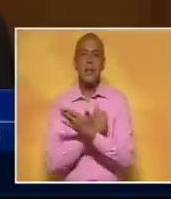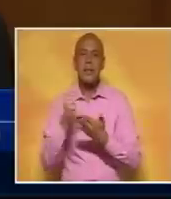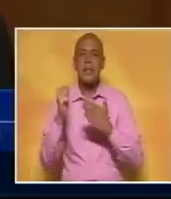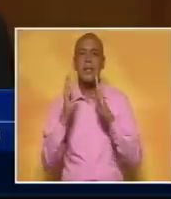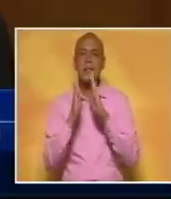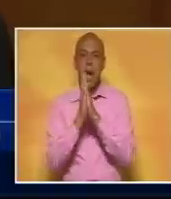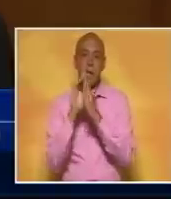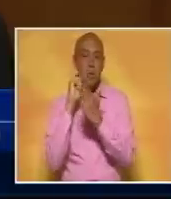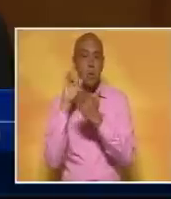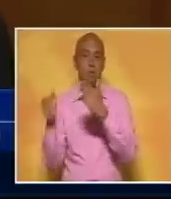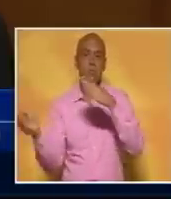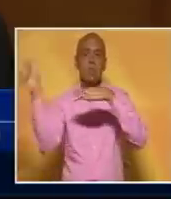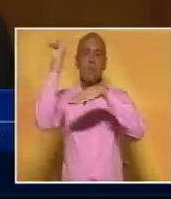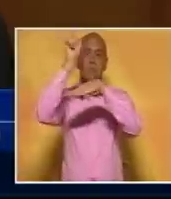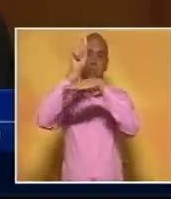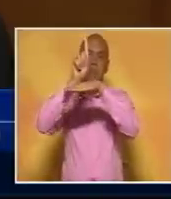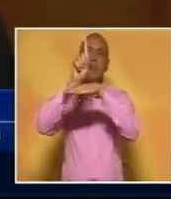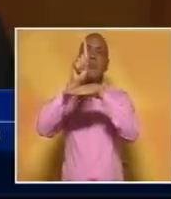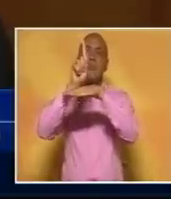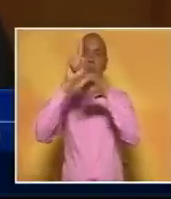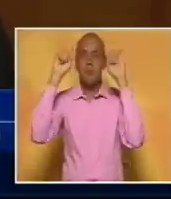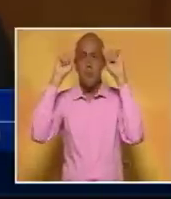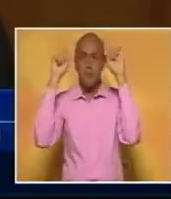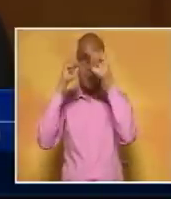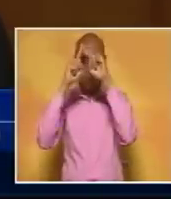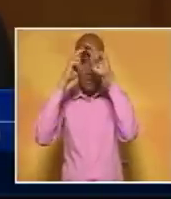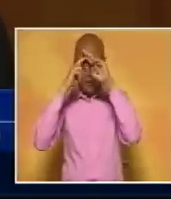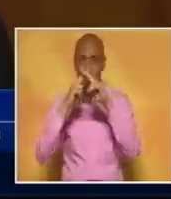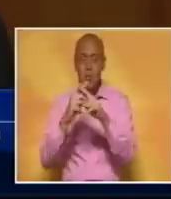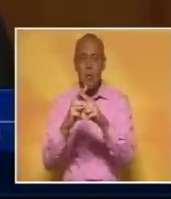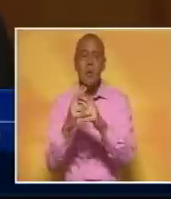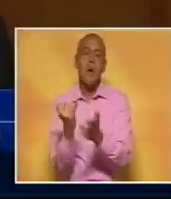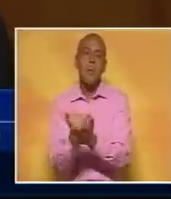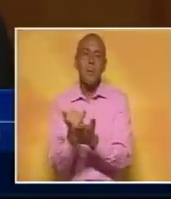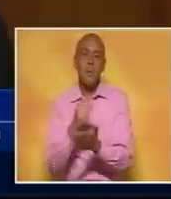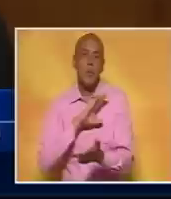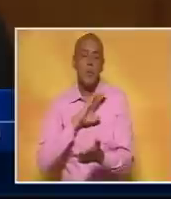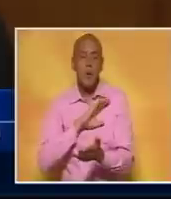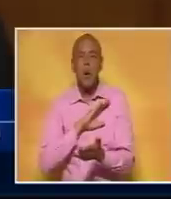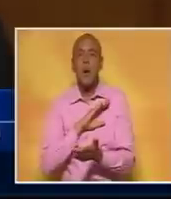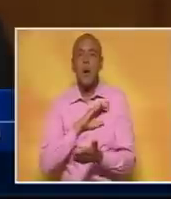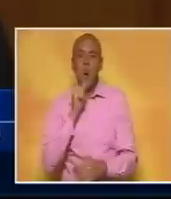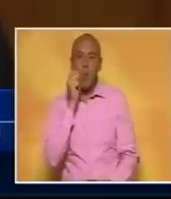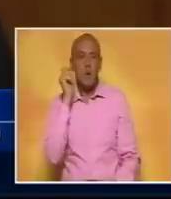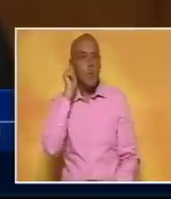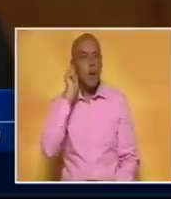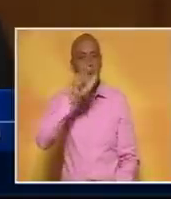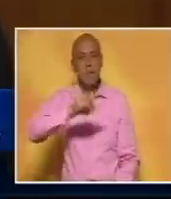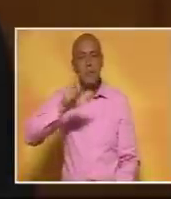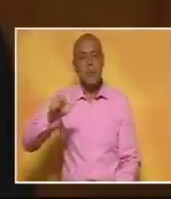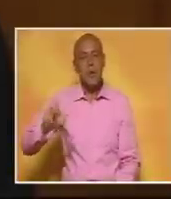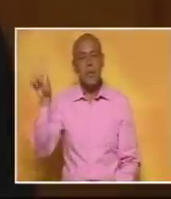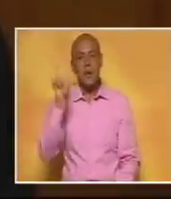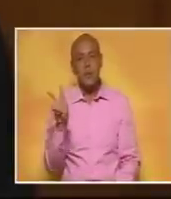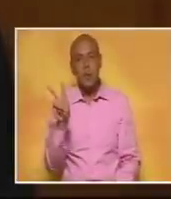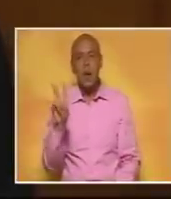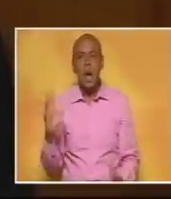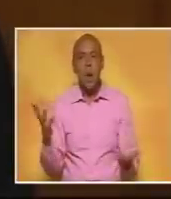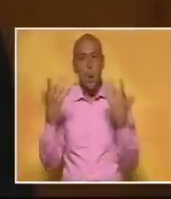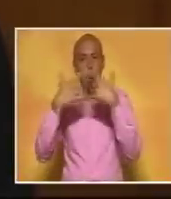de veras a dar nuevo empuje a la voluntad de los venezolanos de ser un pueblo unido,